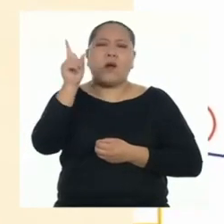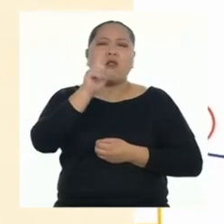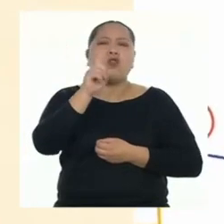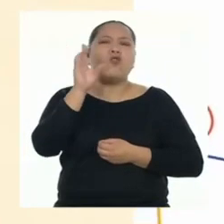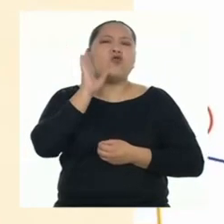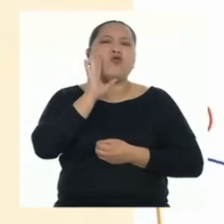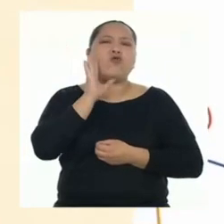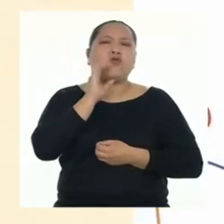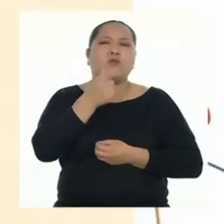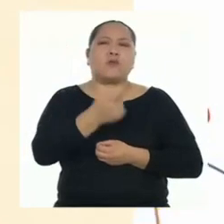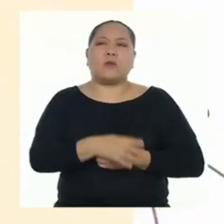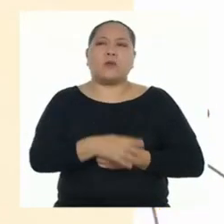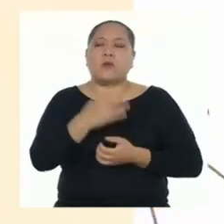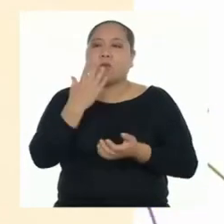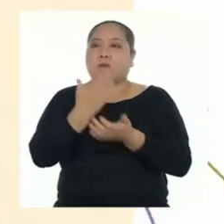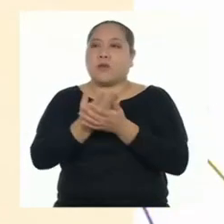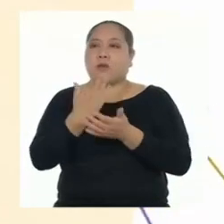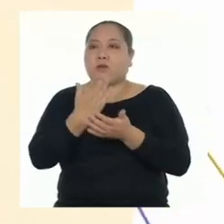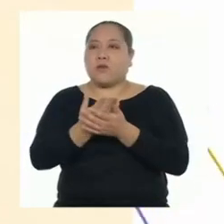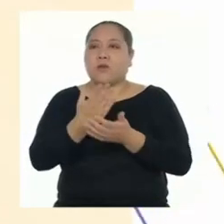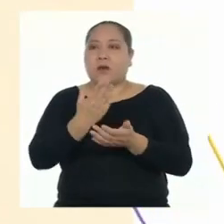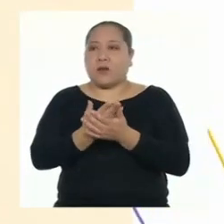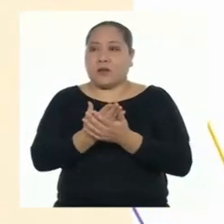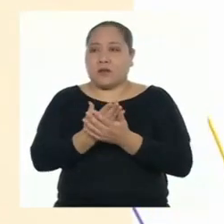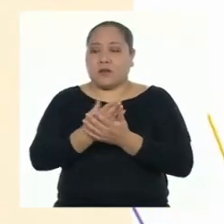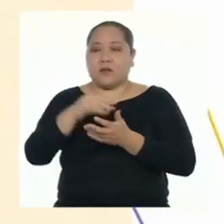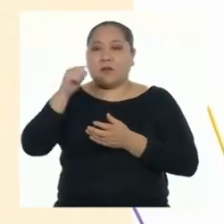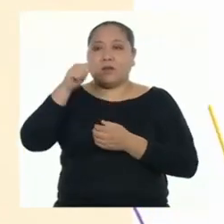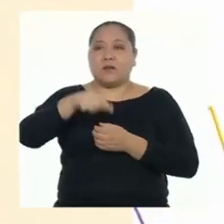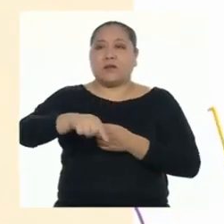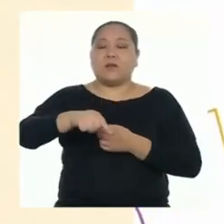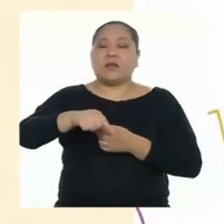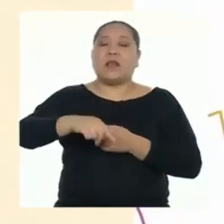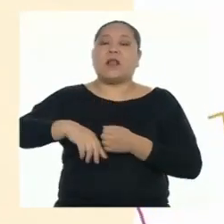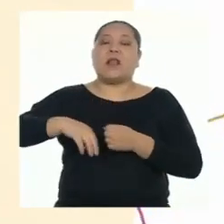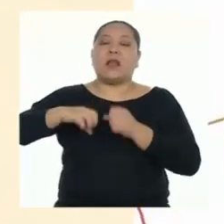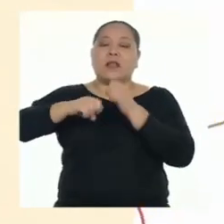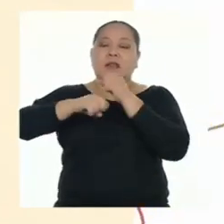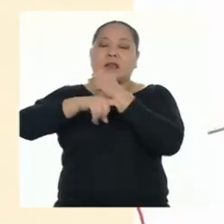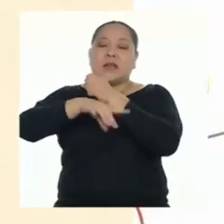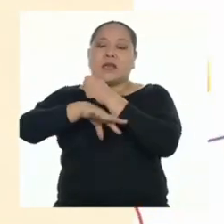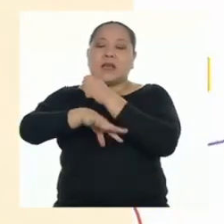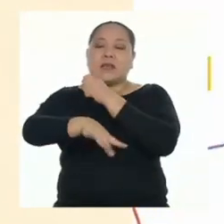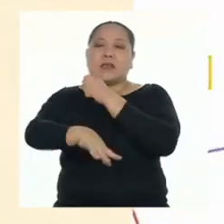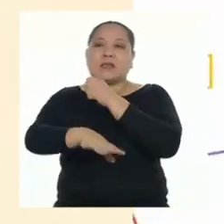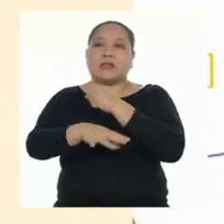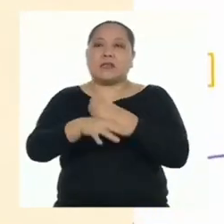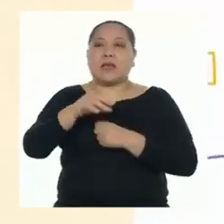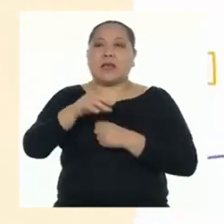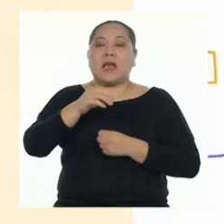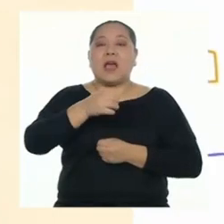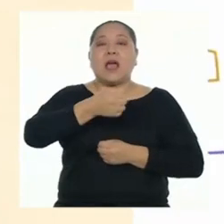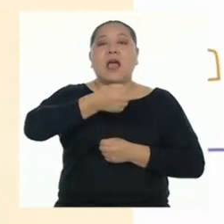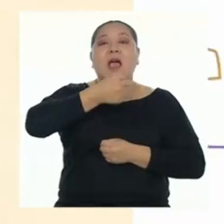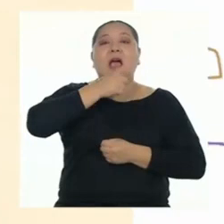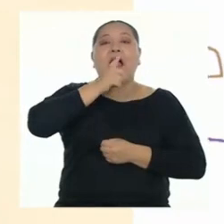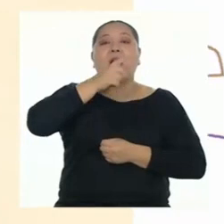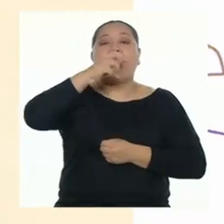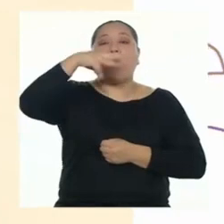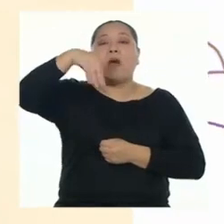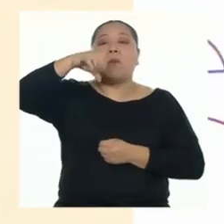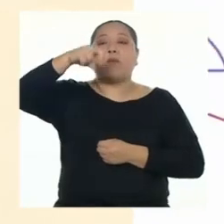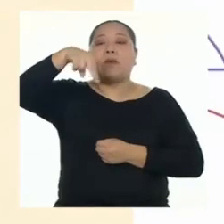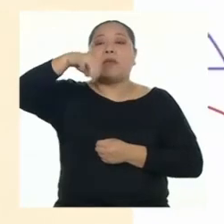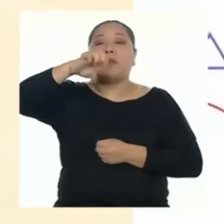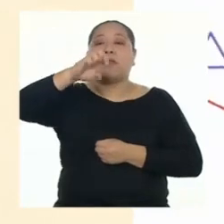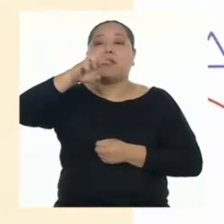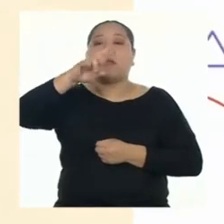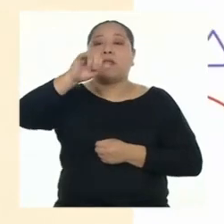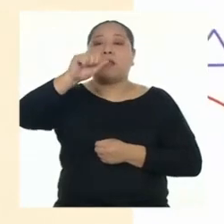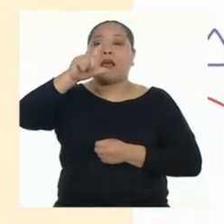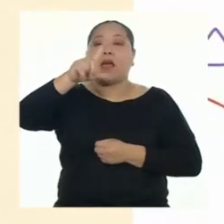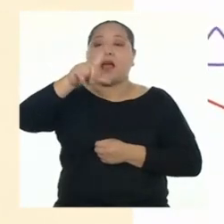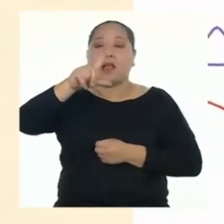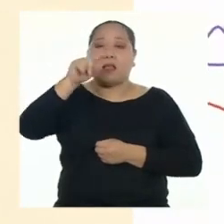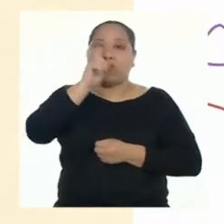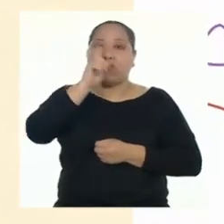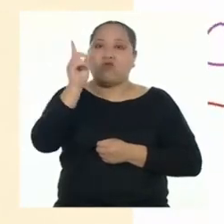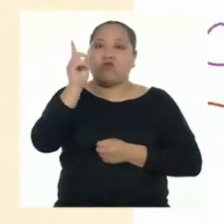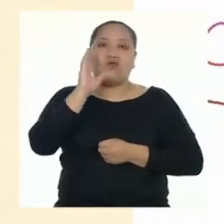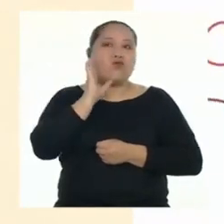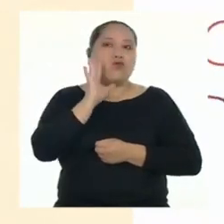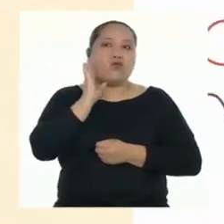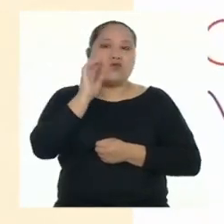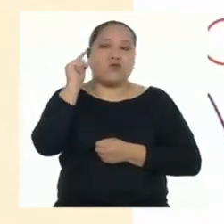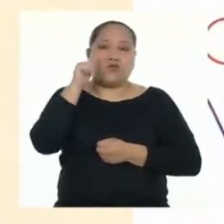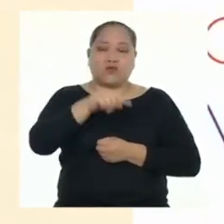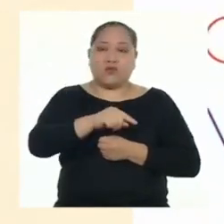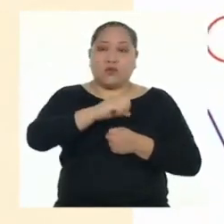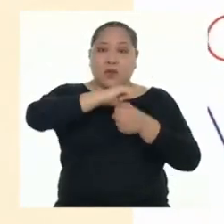es necesario comprobar si las raíces tienen un mayor crecimiento. El agua mineral es agua no contaminada y se usará como comparación con